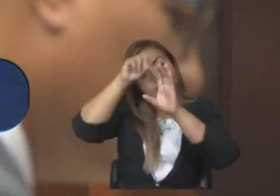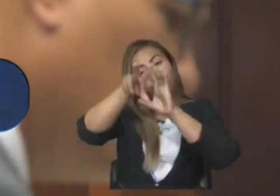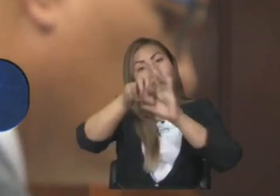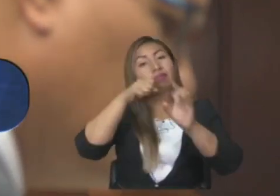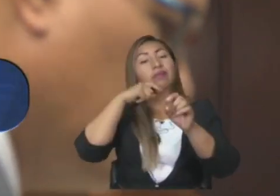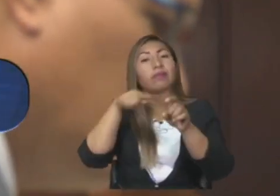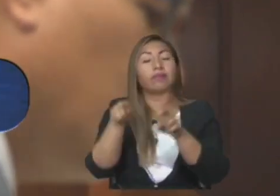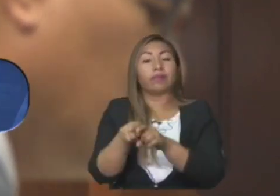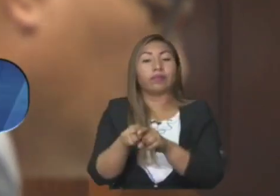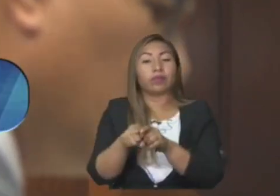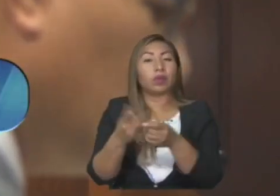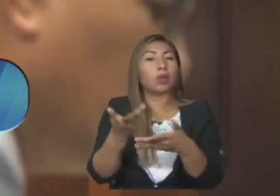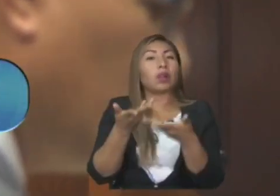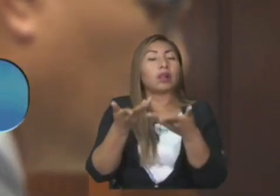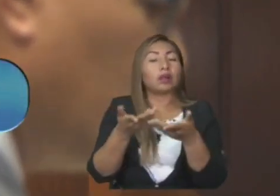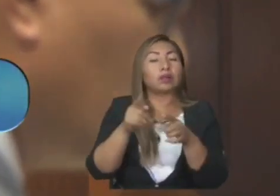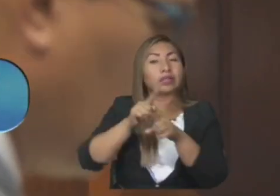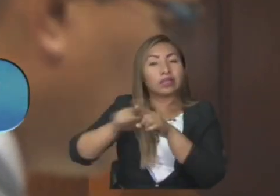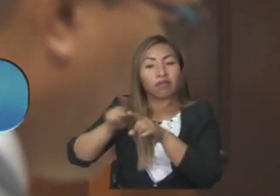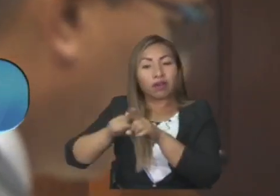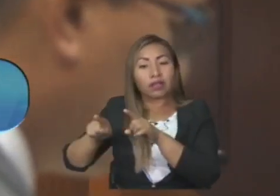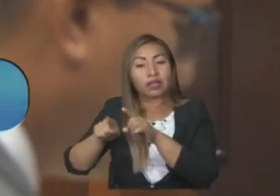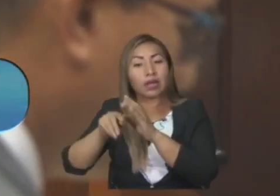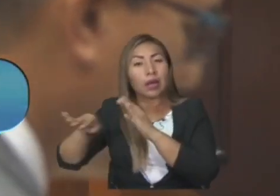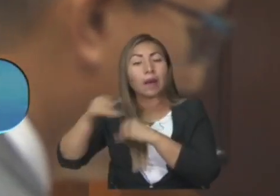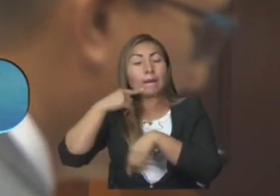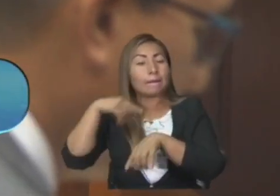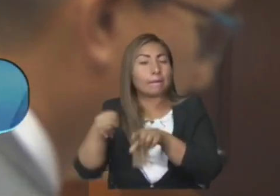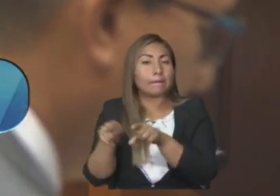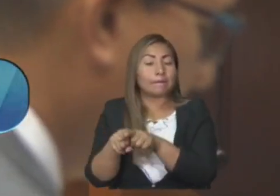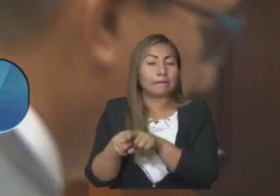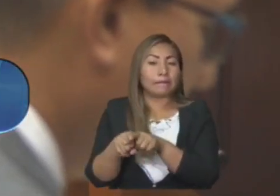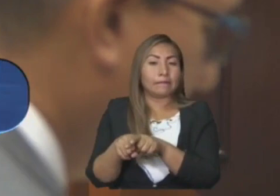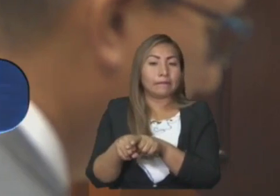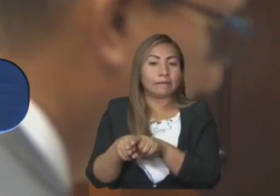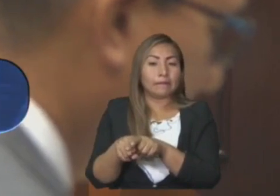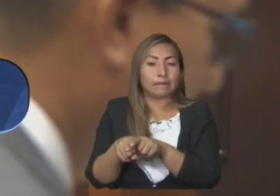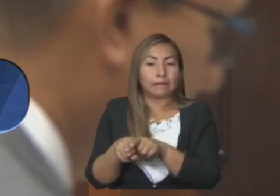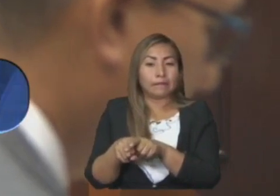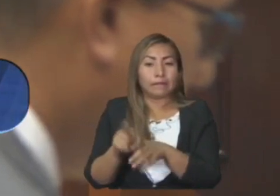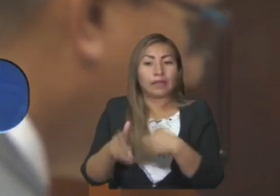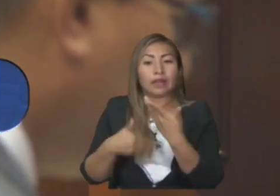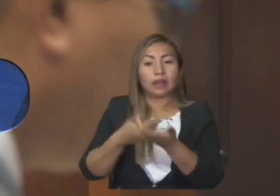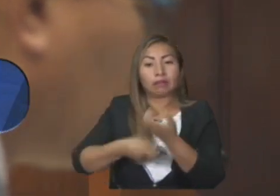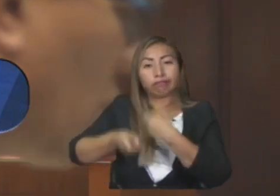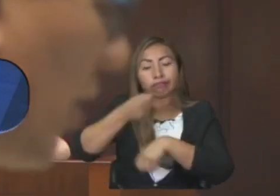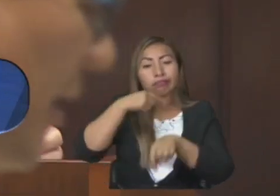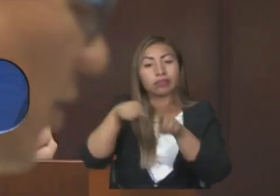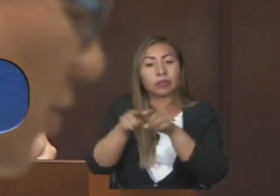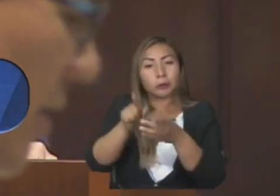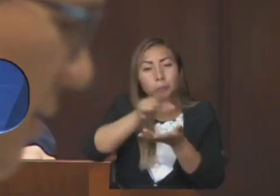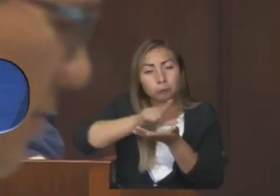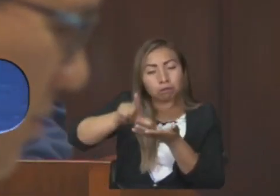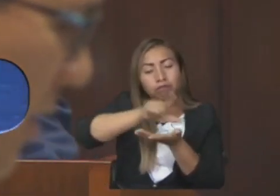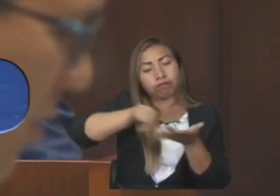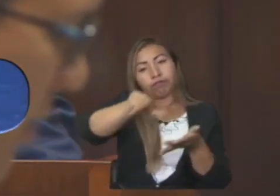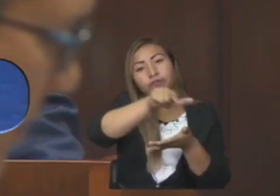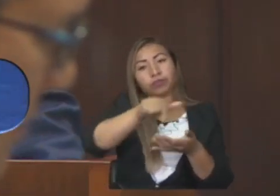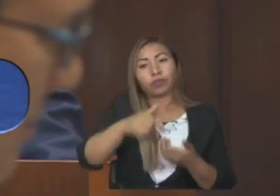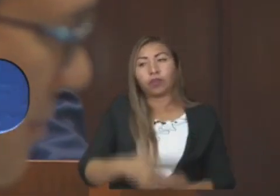impuestos de importación sobre materiales y materias primas destinados al desarrollo, operación y mantenimiento de las